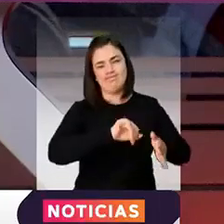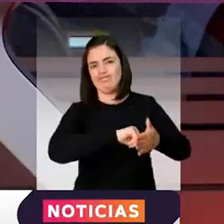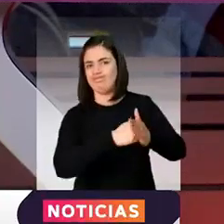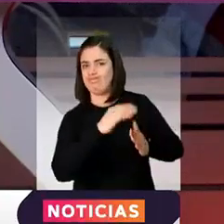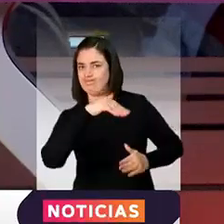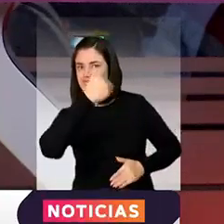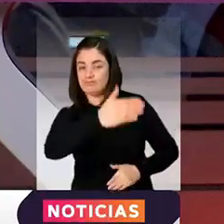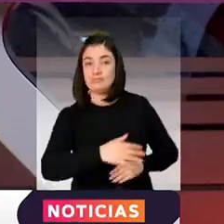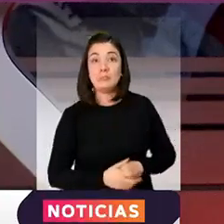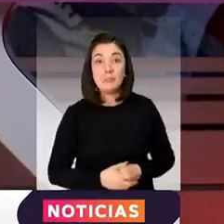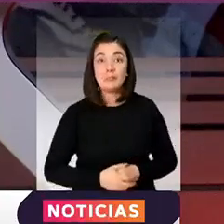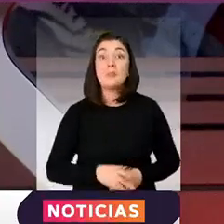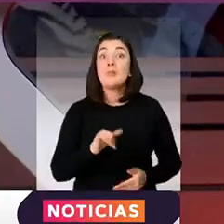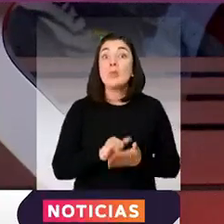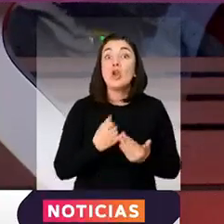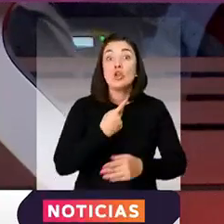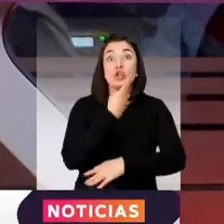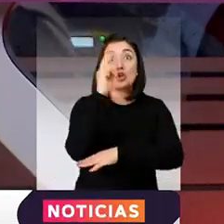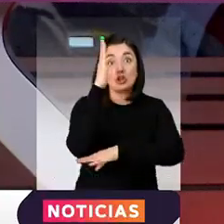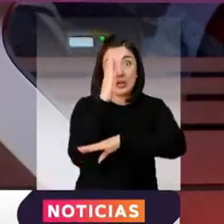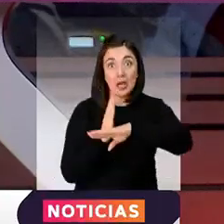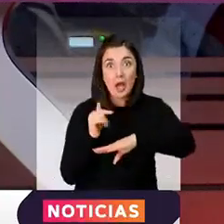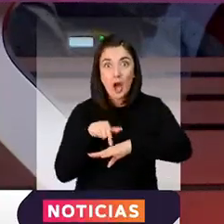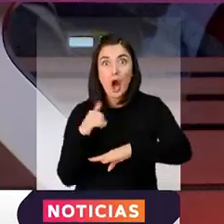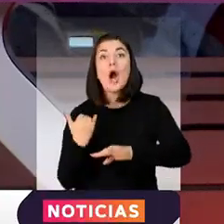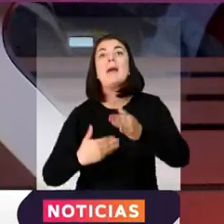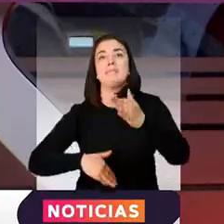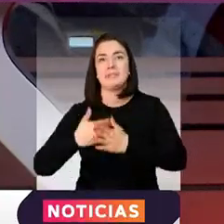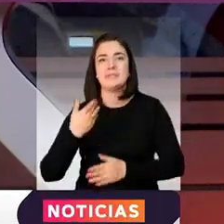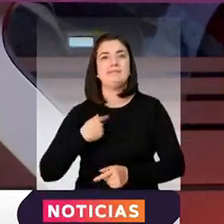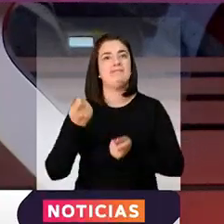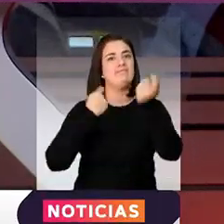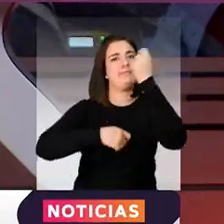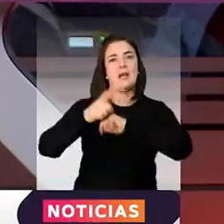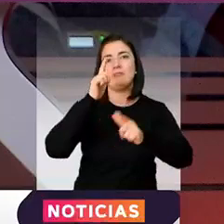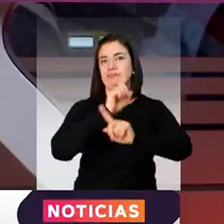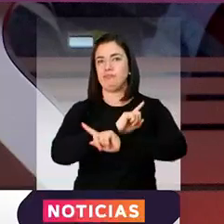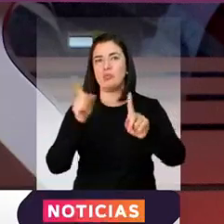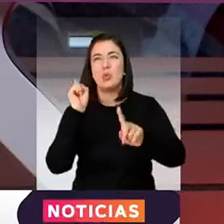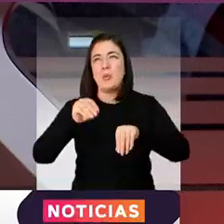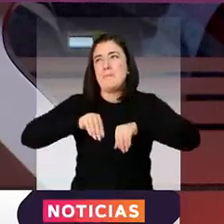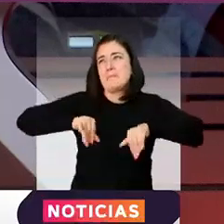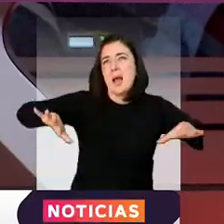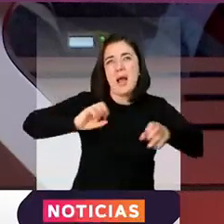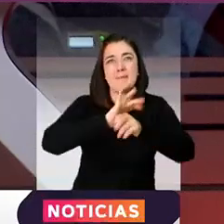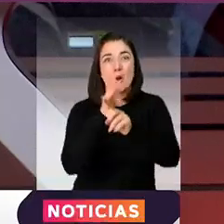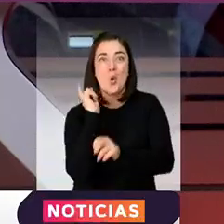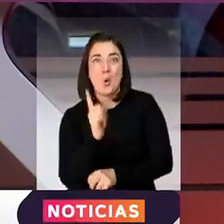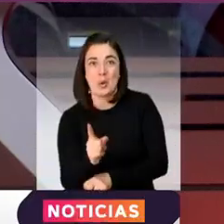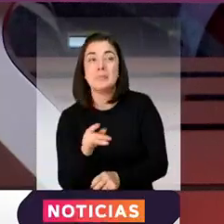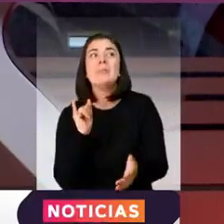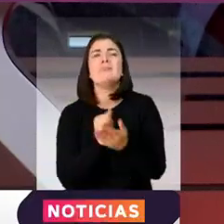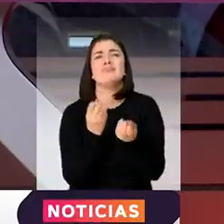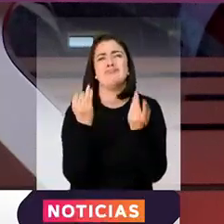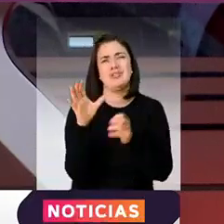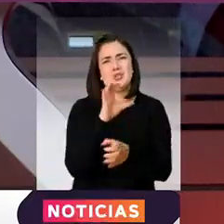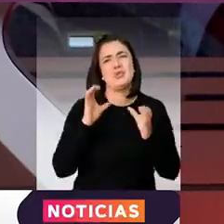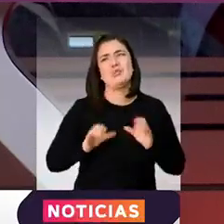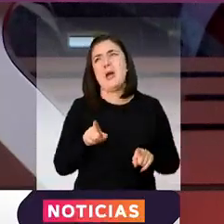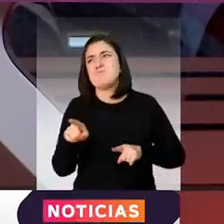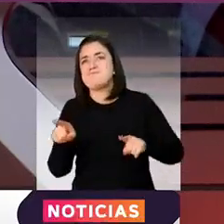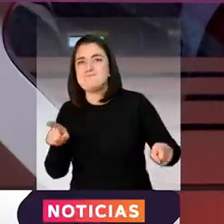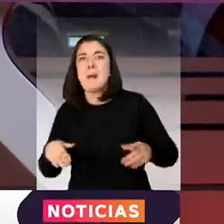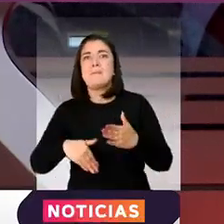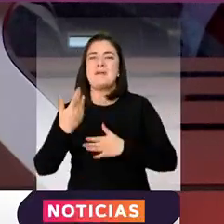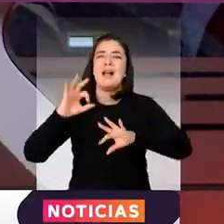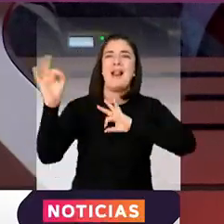Y a la medianoche entrará a regir la ley seca en Bogotá como medida de cuidado ante la propagación del coronavirus. Muchos ciudadanos se adelantaron y desde ya